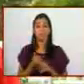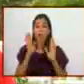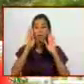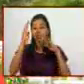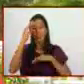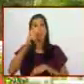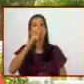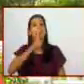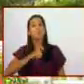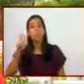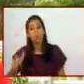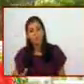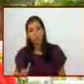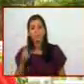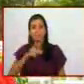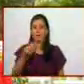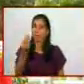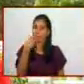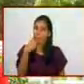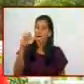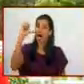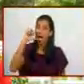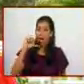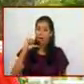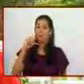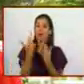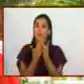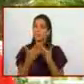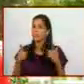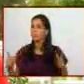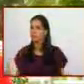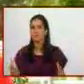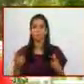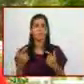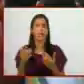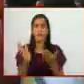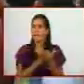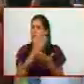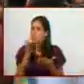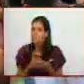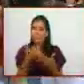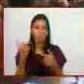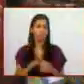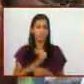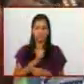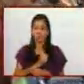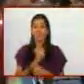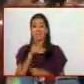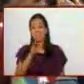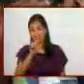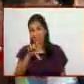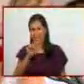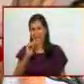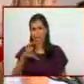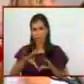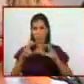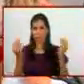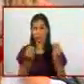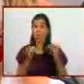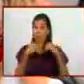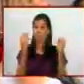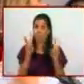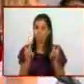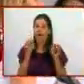necesitados de alimentos, de agua, de libertades, de libros. La CELAC también será el escenario